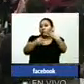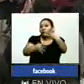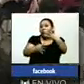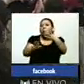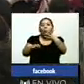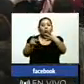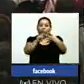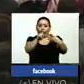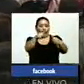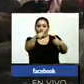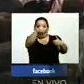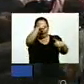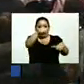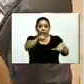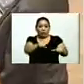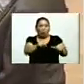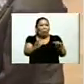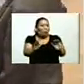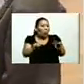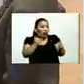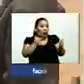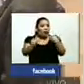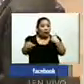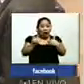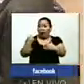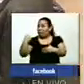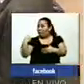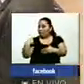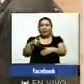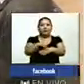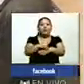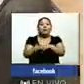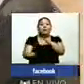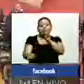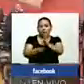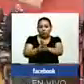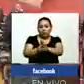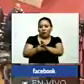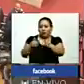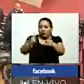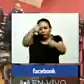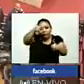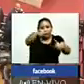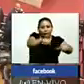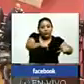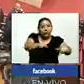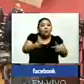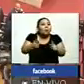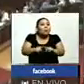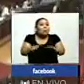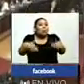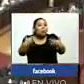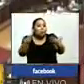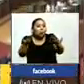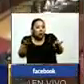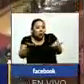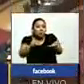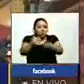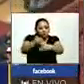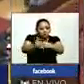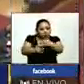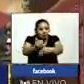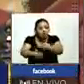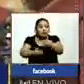considerarlos inconvenientes y que fueron aprobados recientemente por los diputados de la Asamblea Legislativa mediante dispensa de